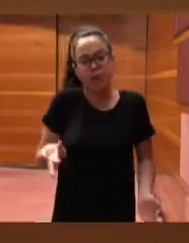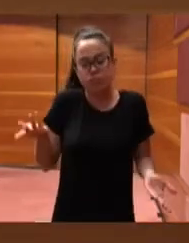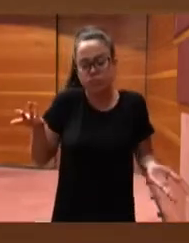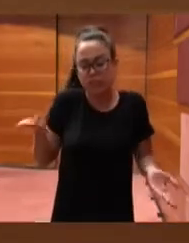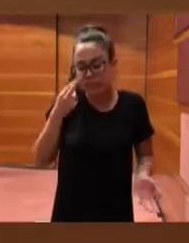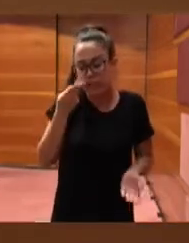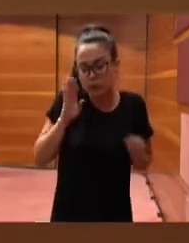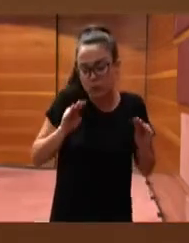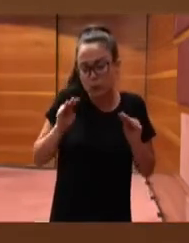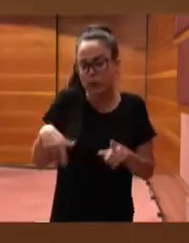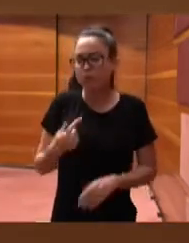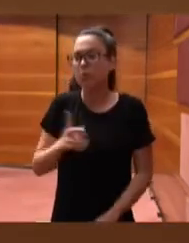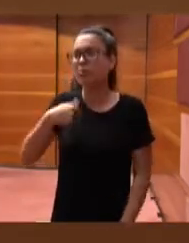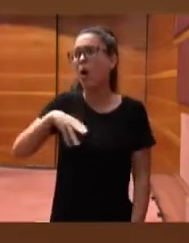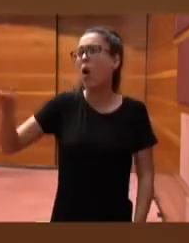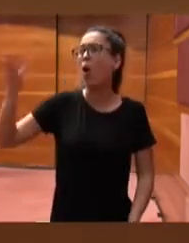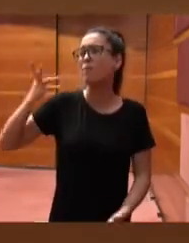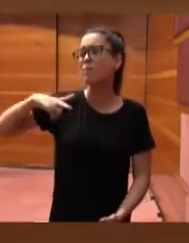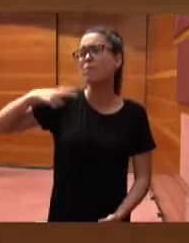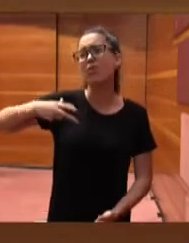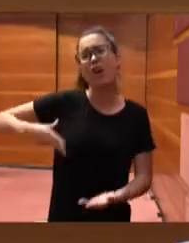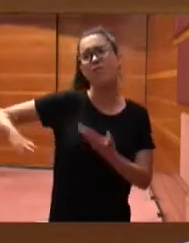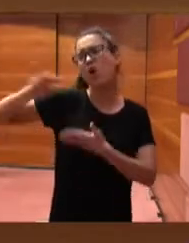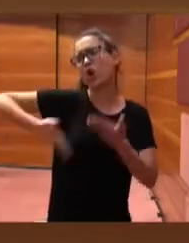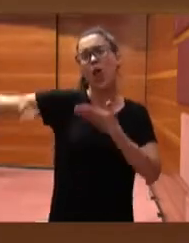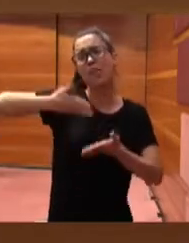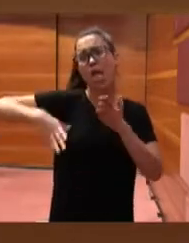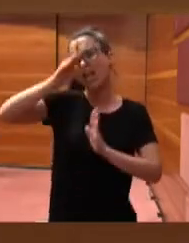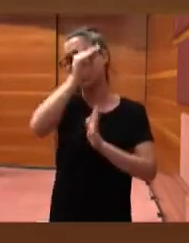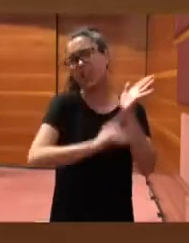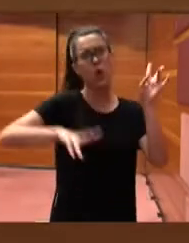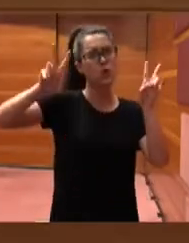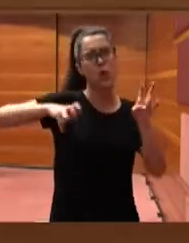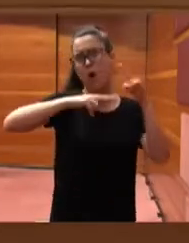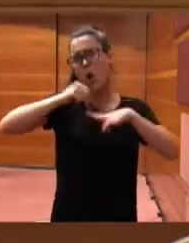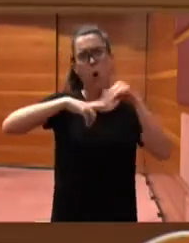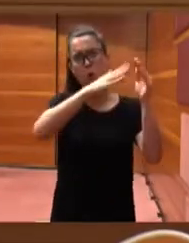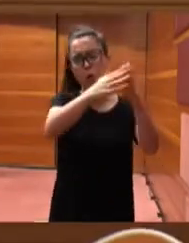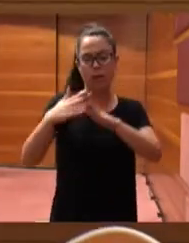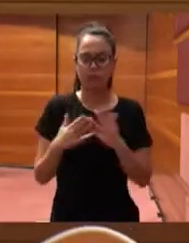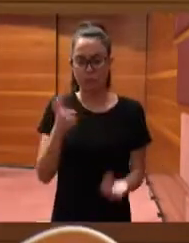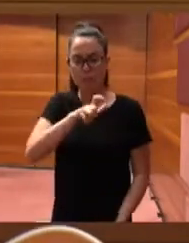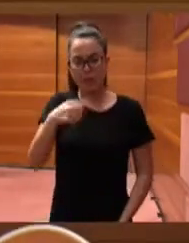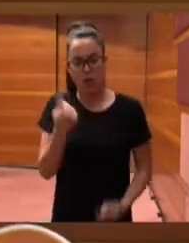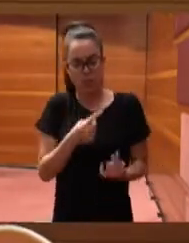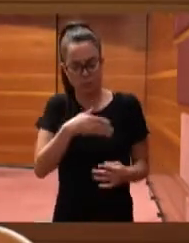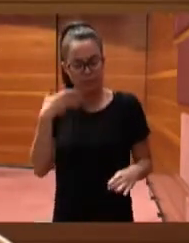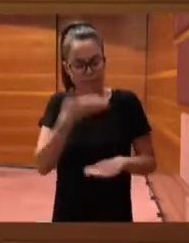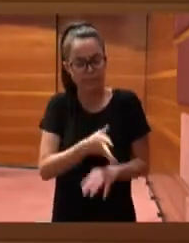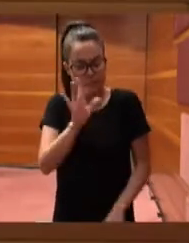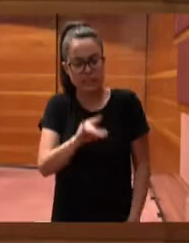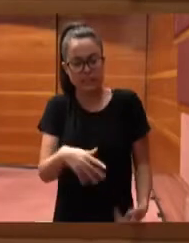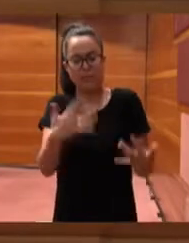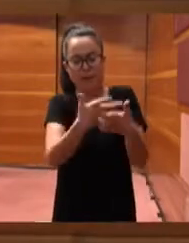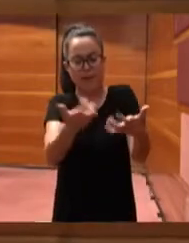a colaborar en el nuevo decreto de urbanismo del ayuntamiento, pues poca gente va a ir a leerse párrafo a